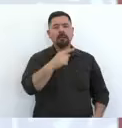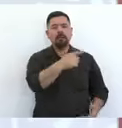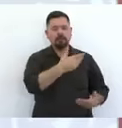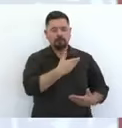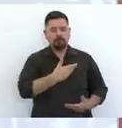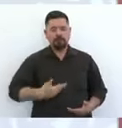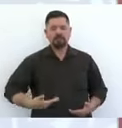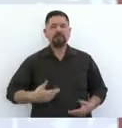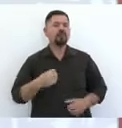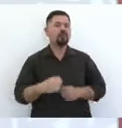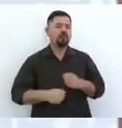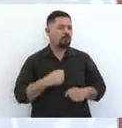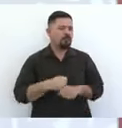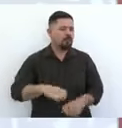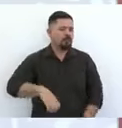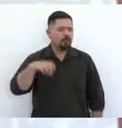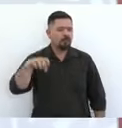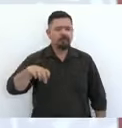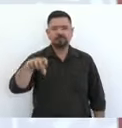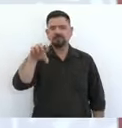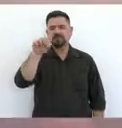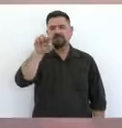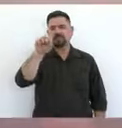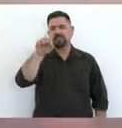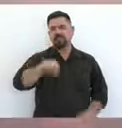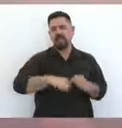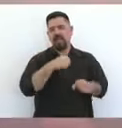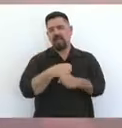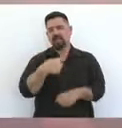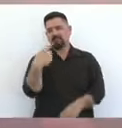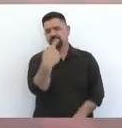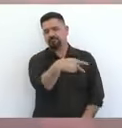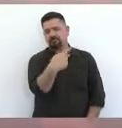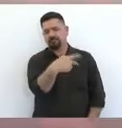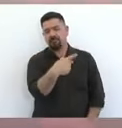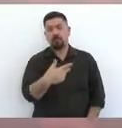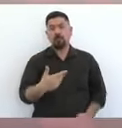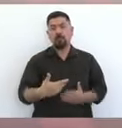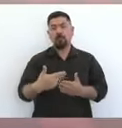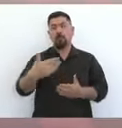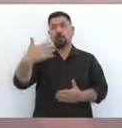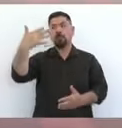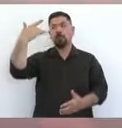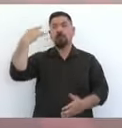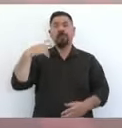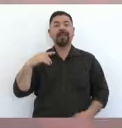a los 60 años, y en aquel tiempo él fue